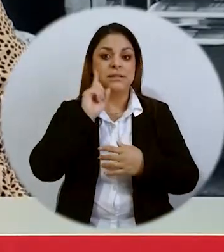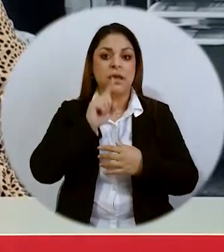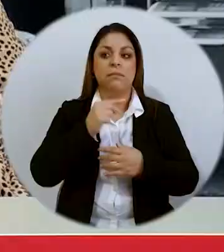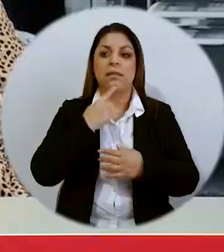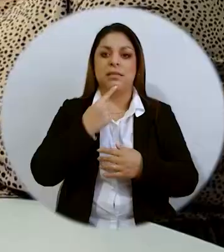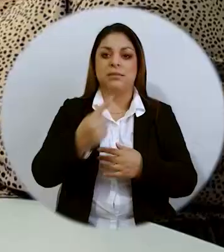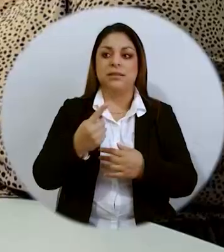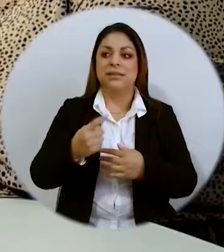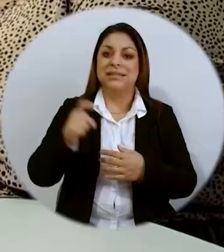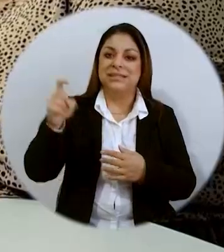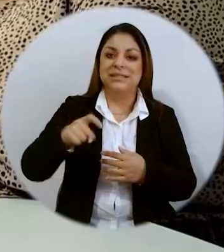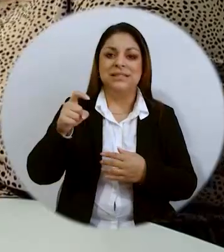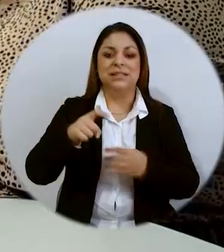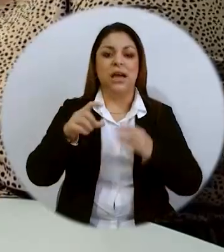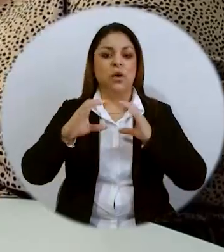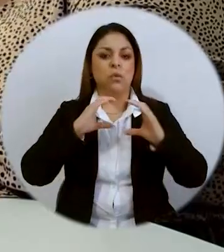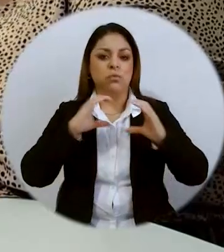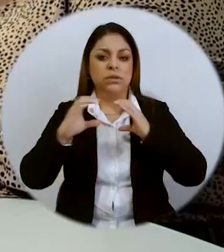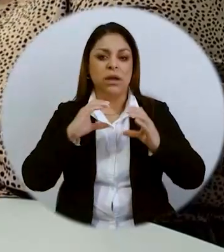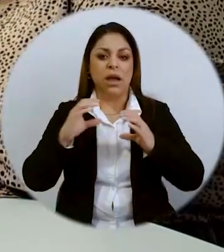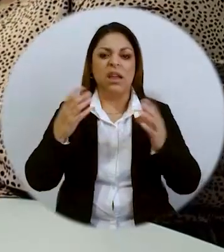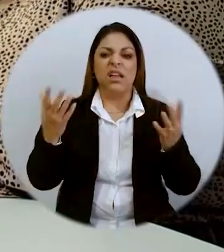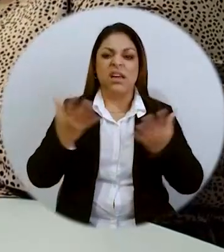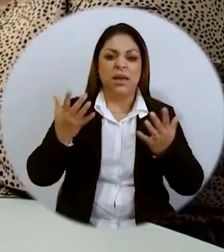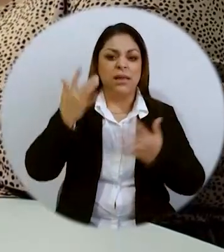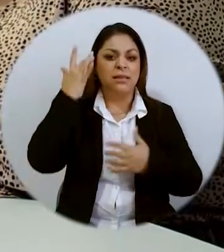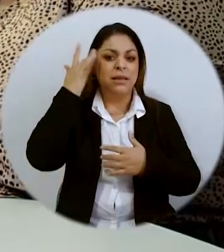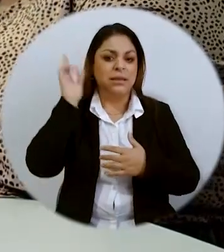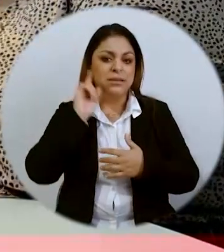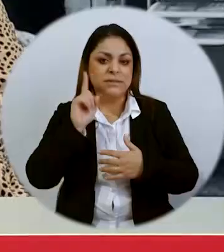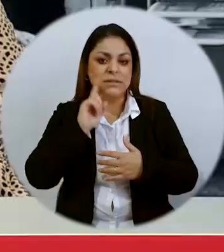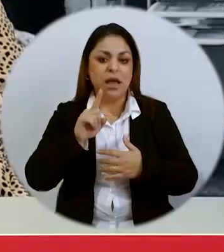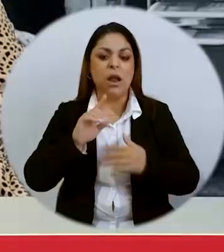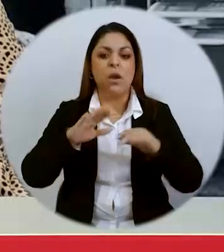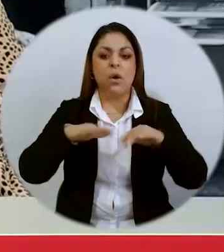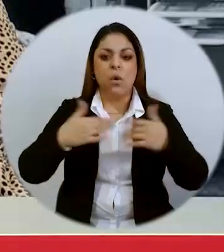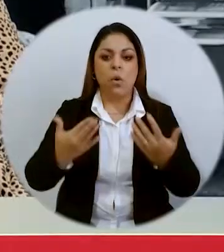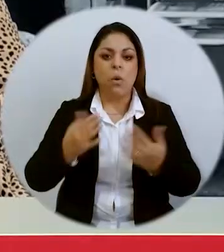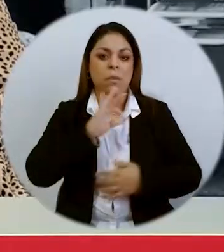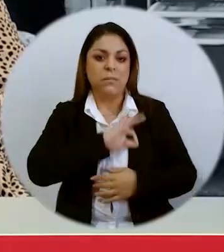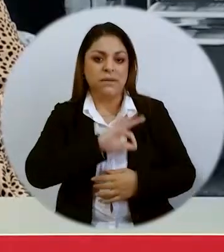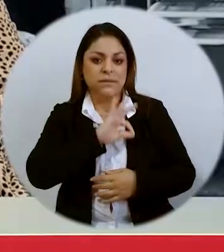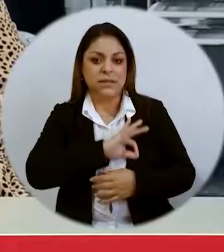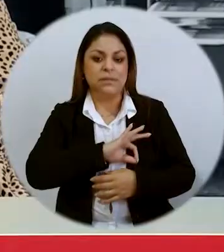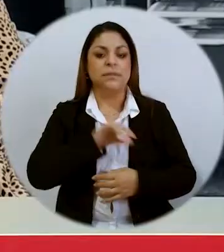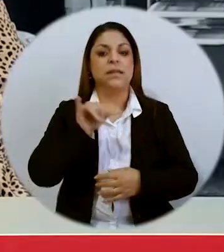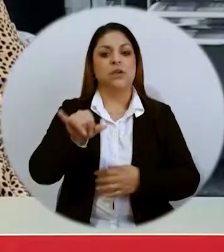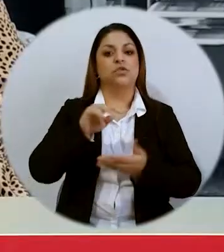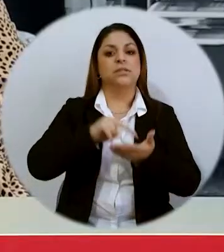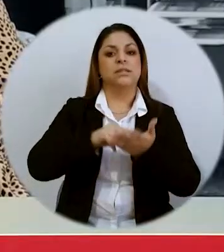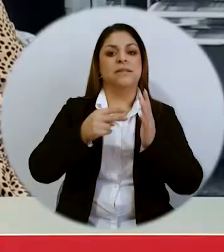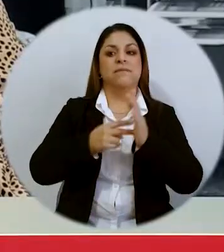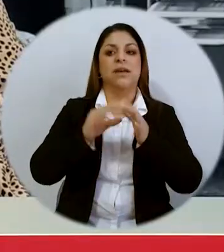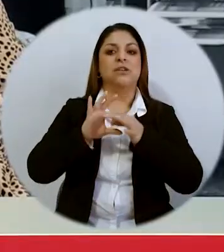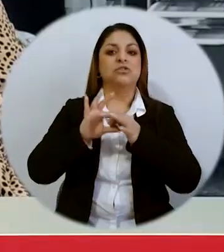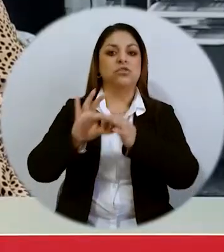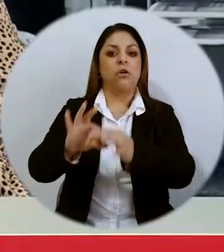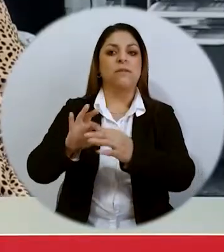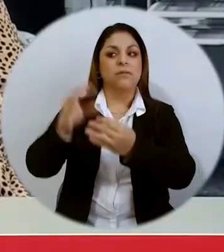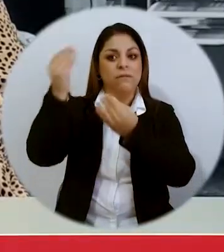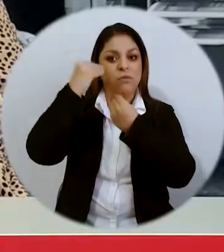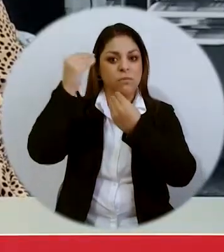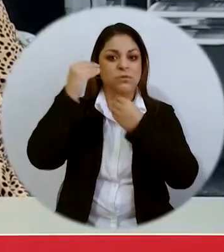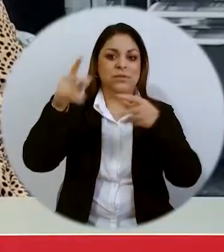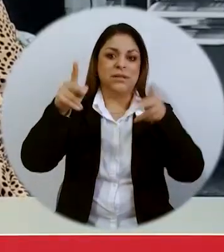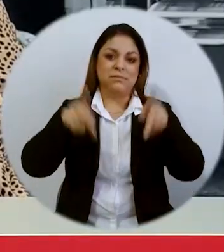dónde dirigir, y es mucho comunicar qué es la inteligencia artificial, cómo nos puede beneficiar, y tiene que ver muchísimo también con la